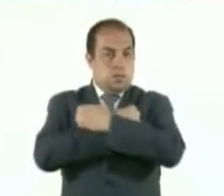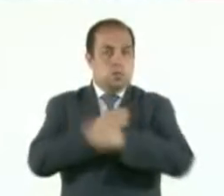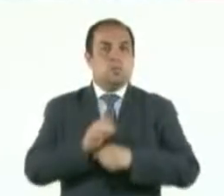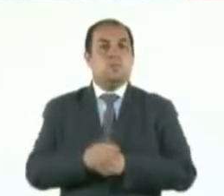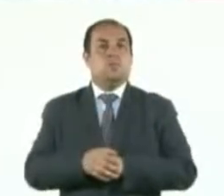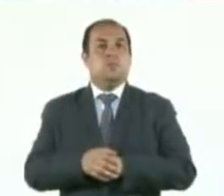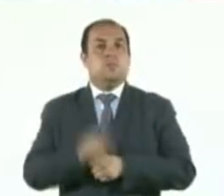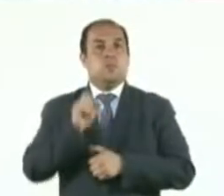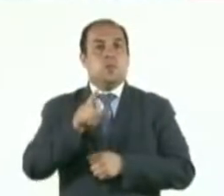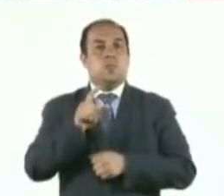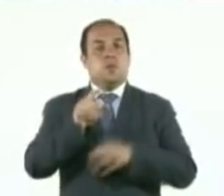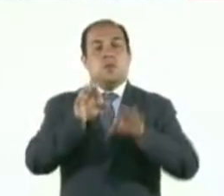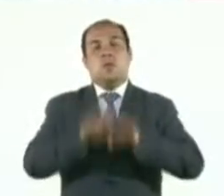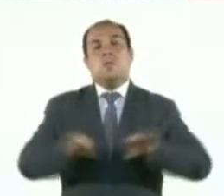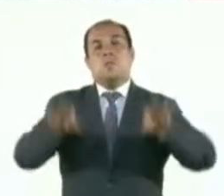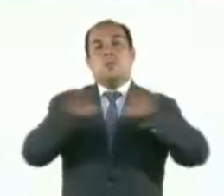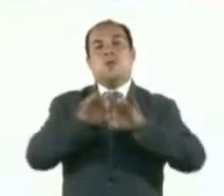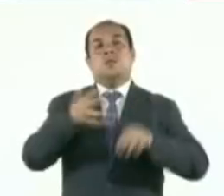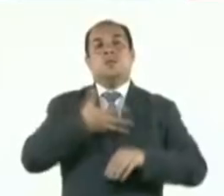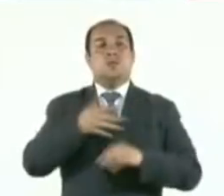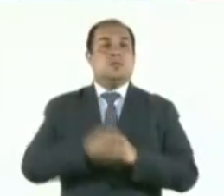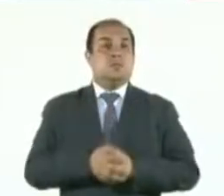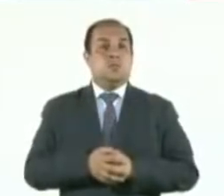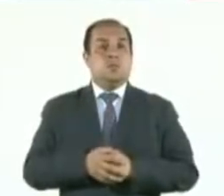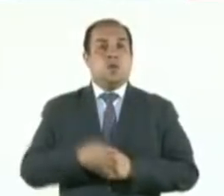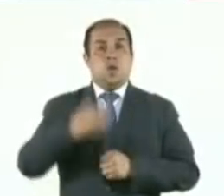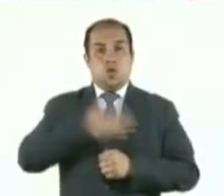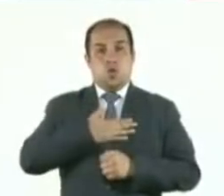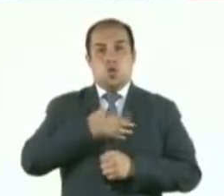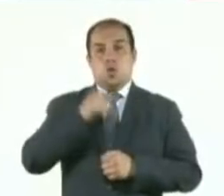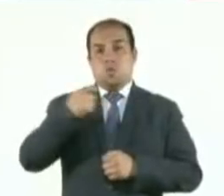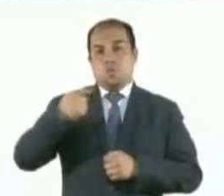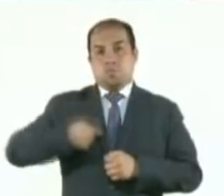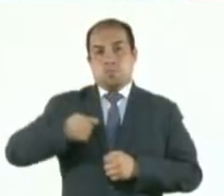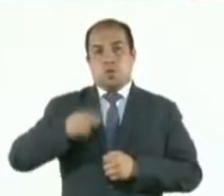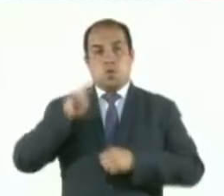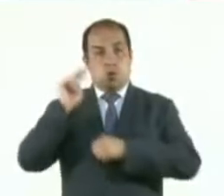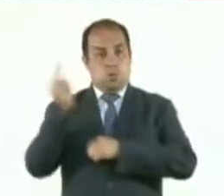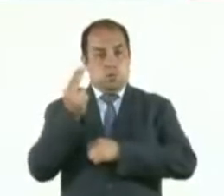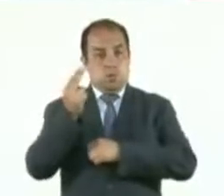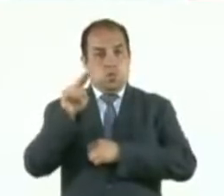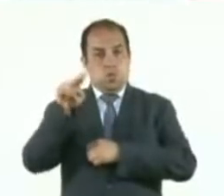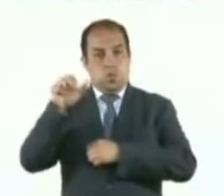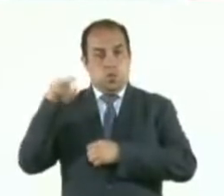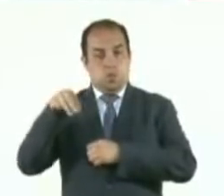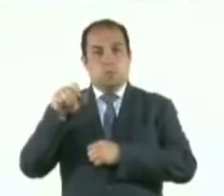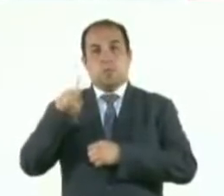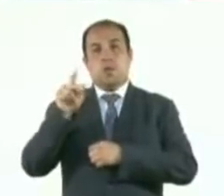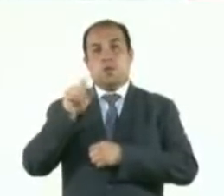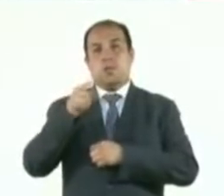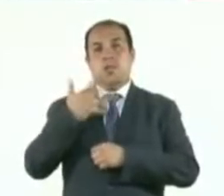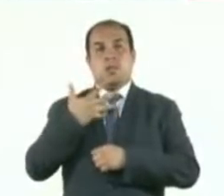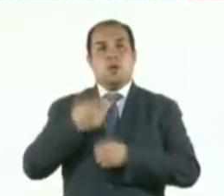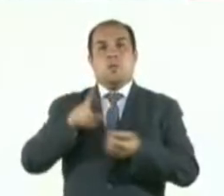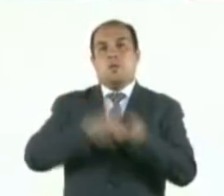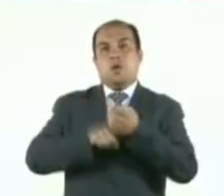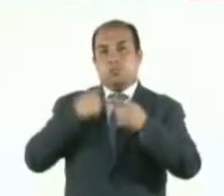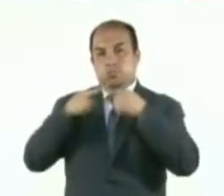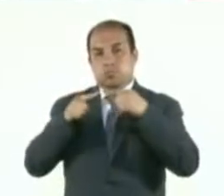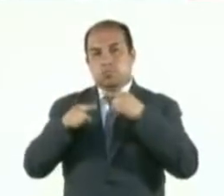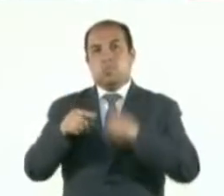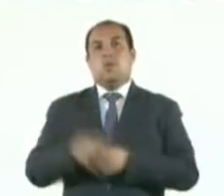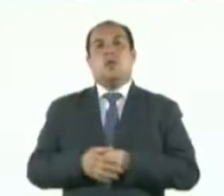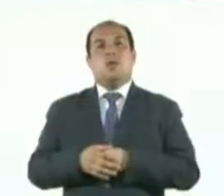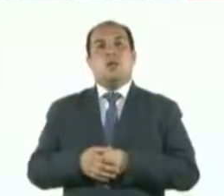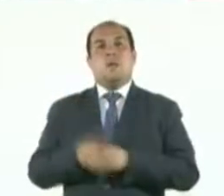es importante que se dé entonces soy universitaria pero también tengo mis propias críticas a la universidad y